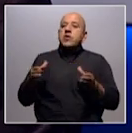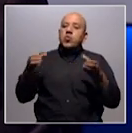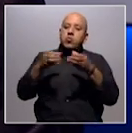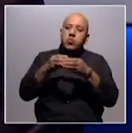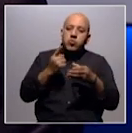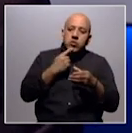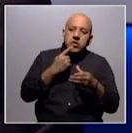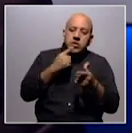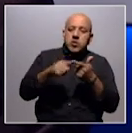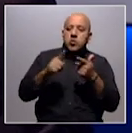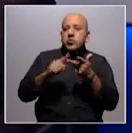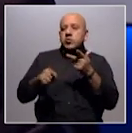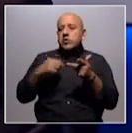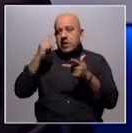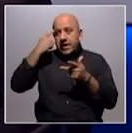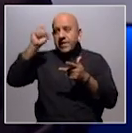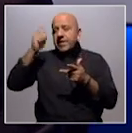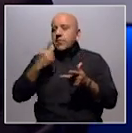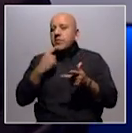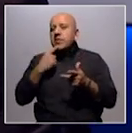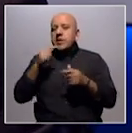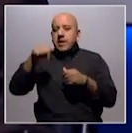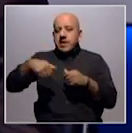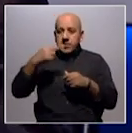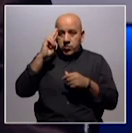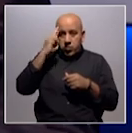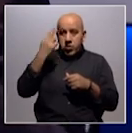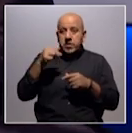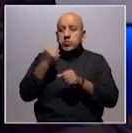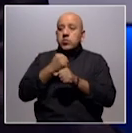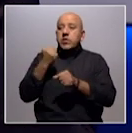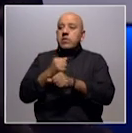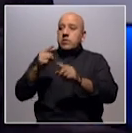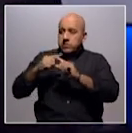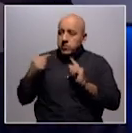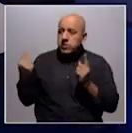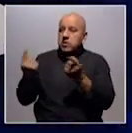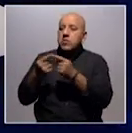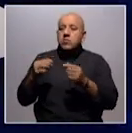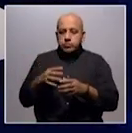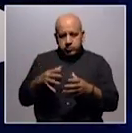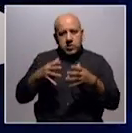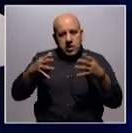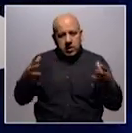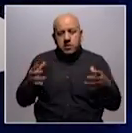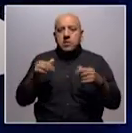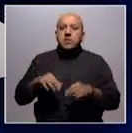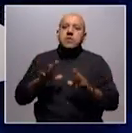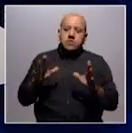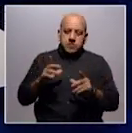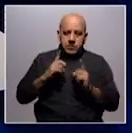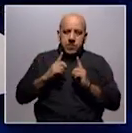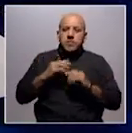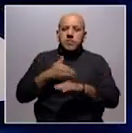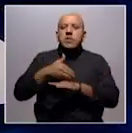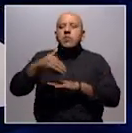movimientos políticos y de ideas políticas en el uruguay es un trabajo colectivo grande está en marcha espero dar noticias más concretas